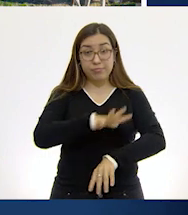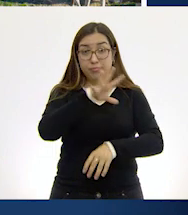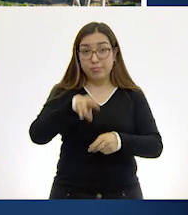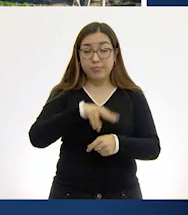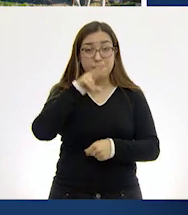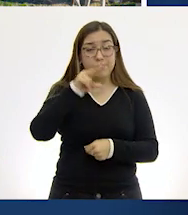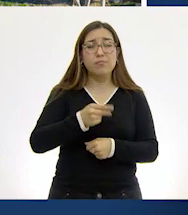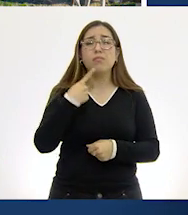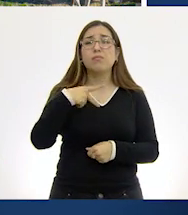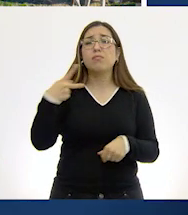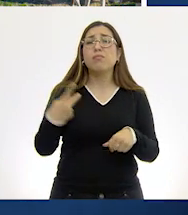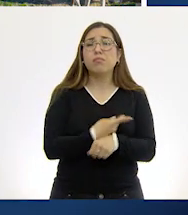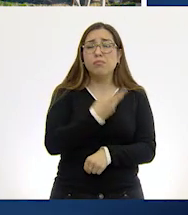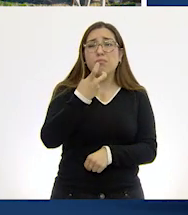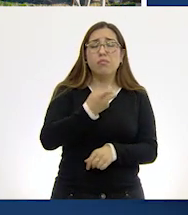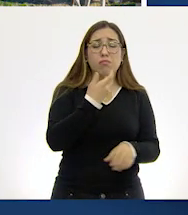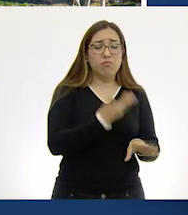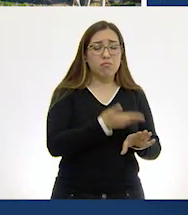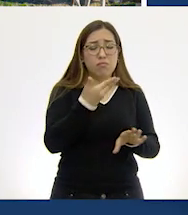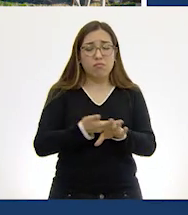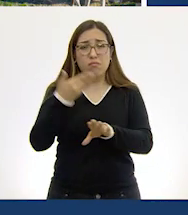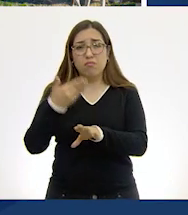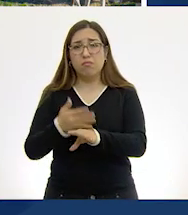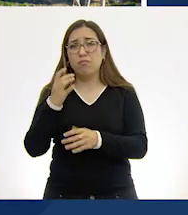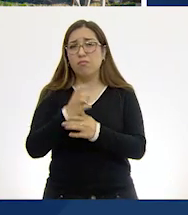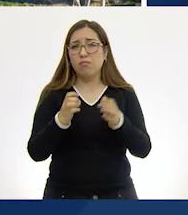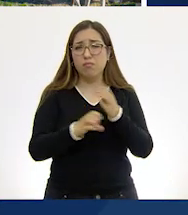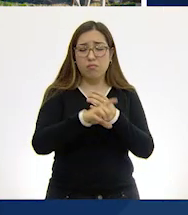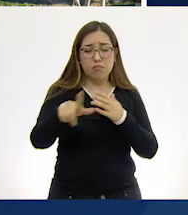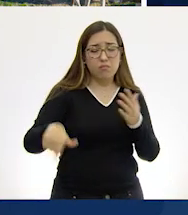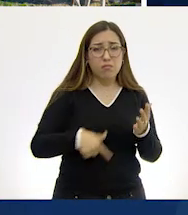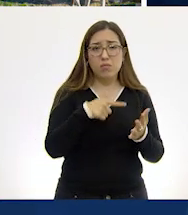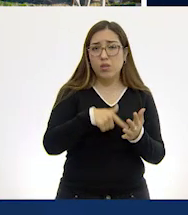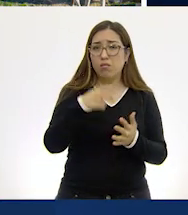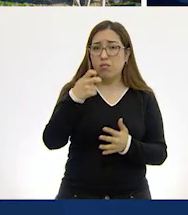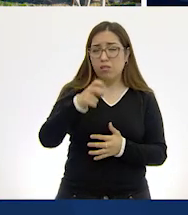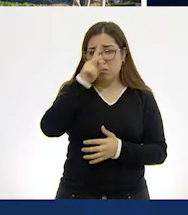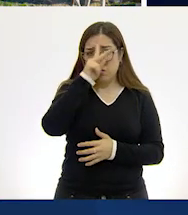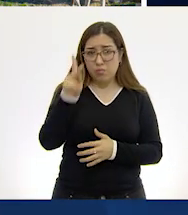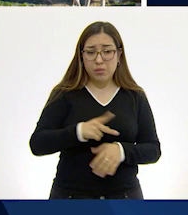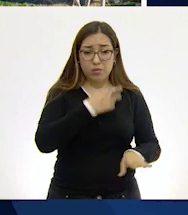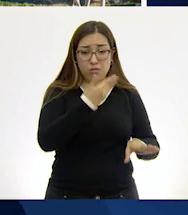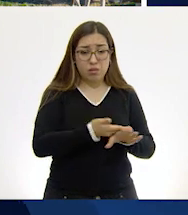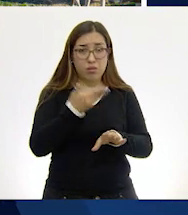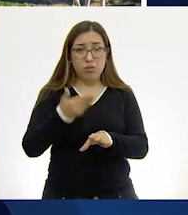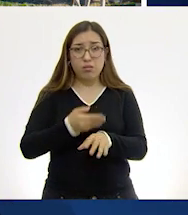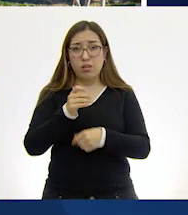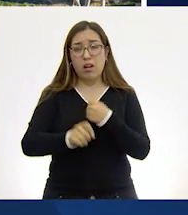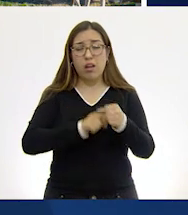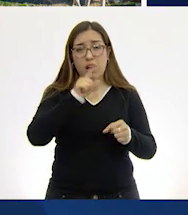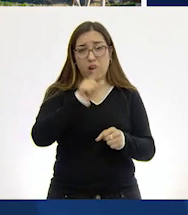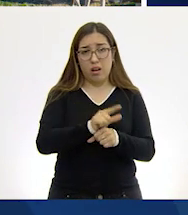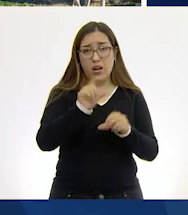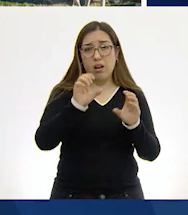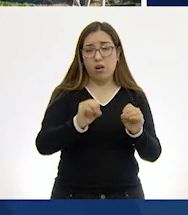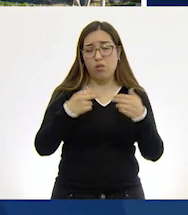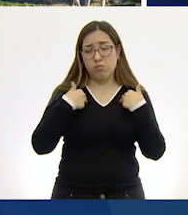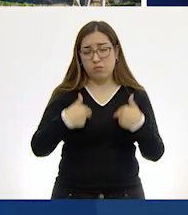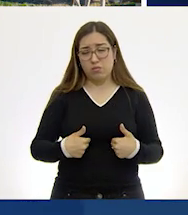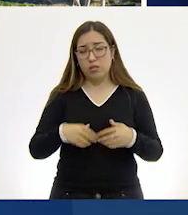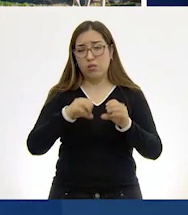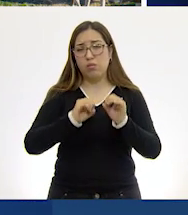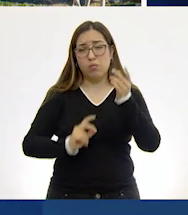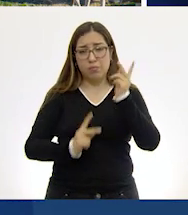de la composición, estructura o función de los ecosistemas que impacta a las especies y a los bienes y servicios que obtenemos de la